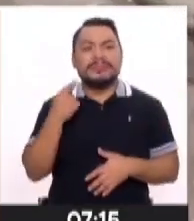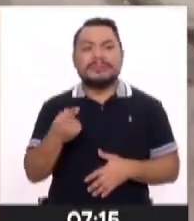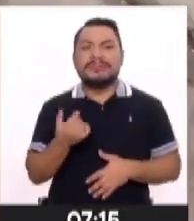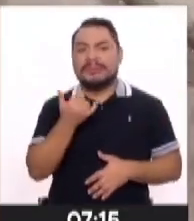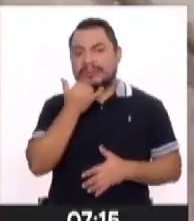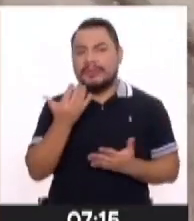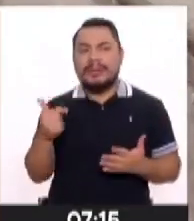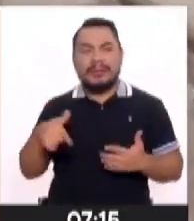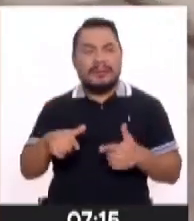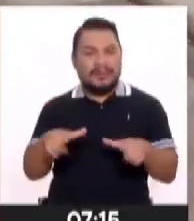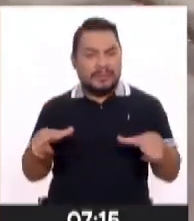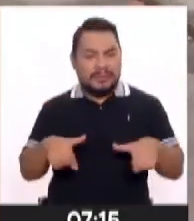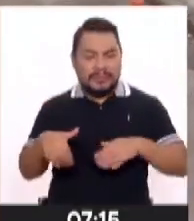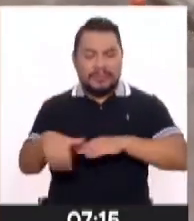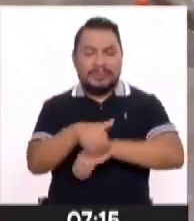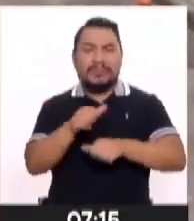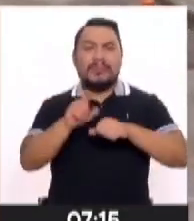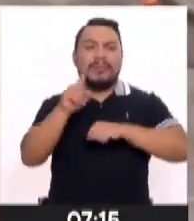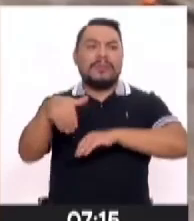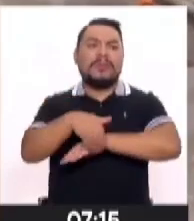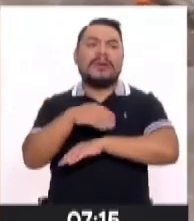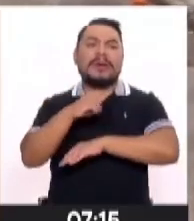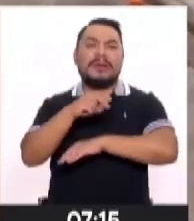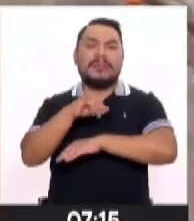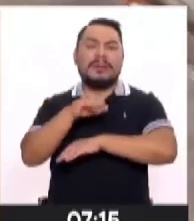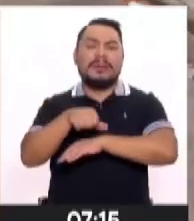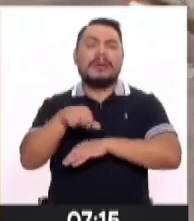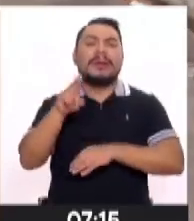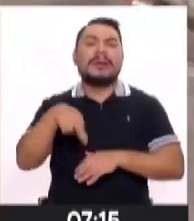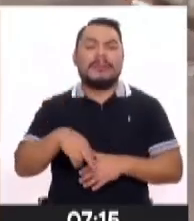describir lo que está ocurriendo aquí en la cuadra 1 del Jirón Cajamarca en Rima. Retornamos contigo.